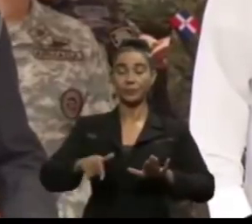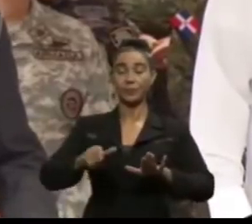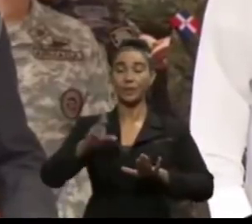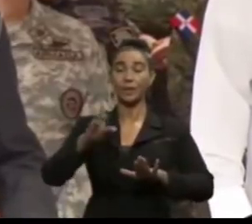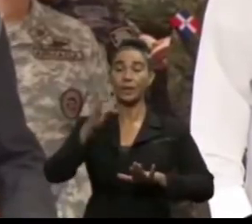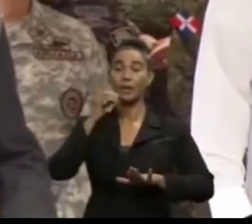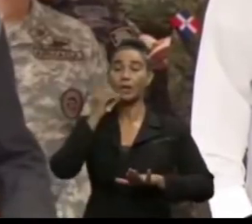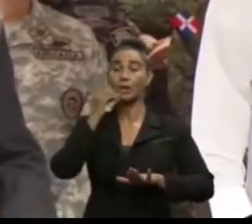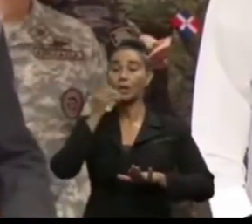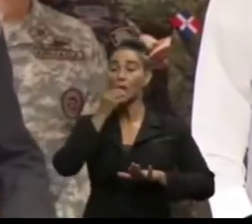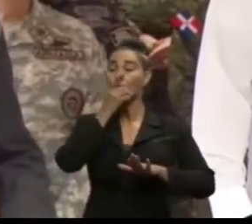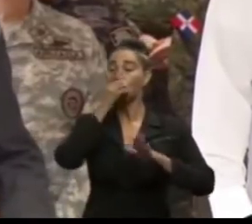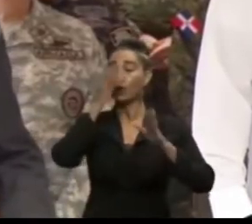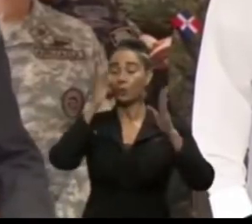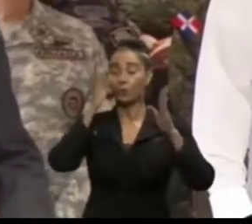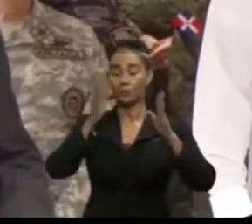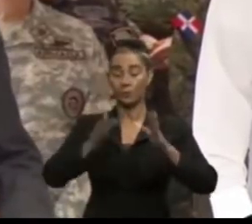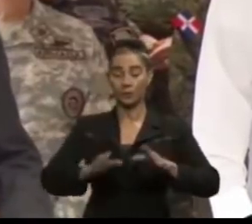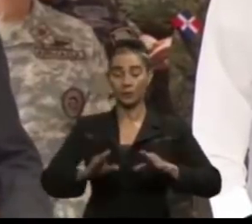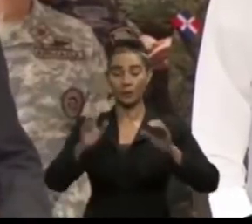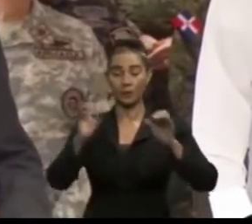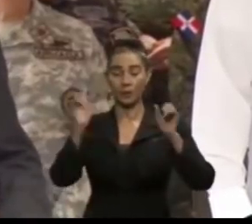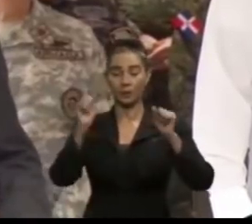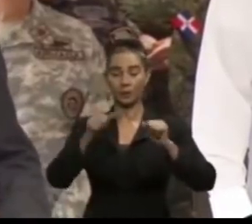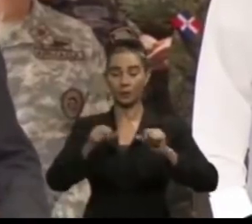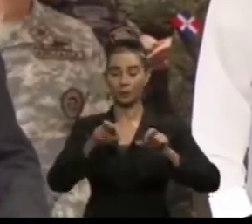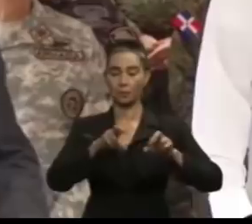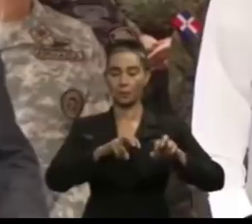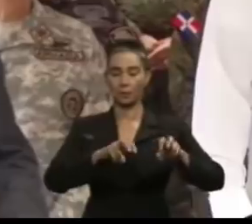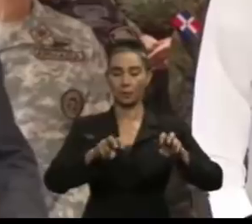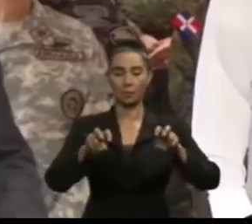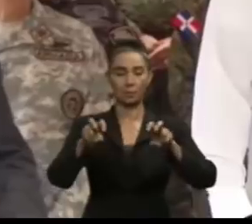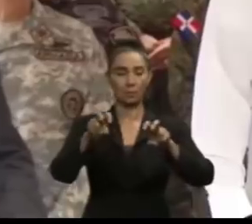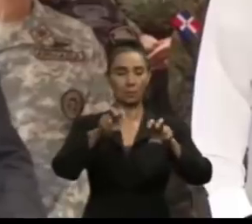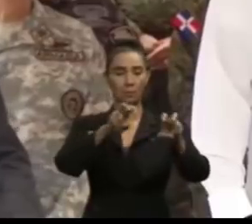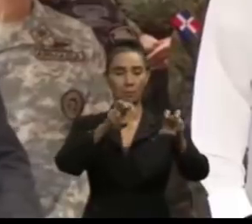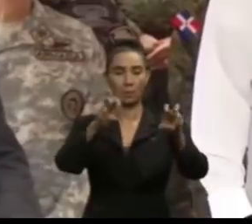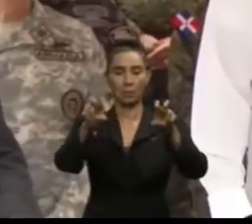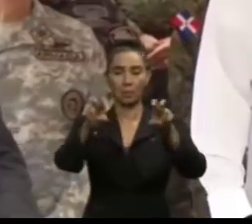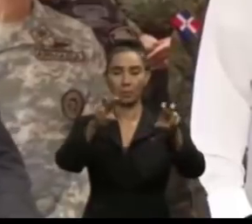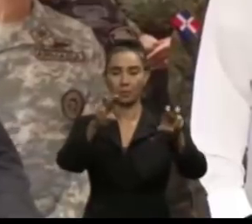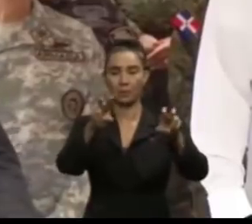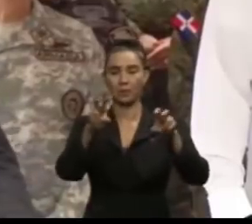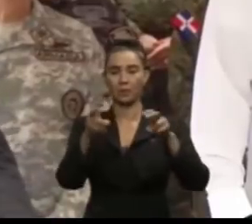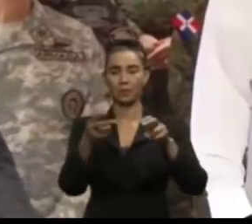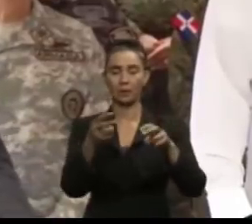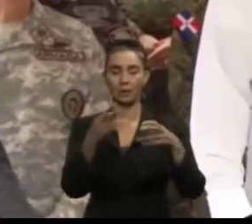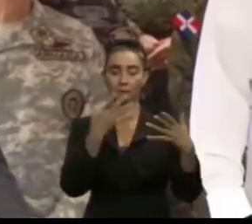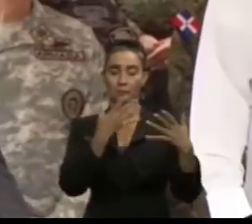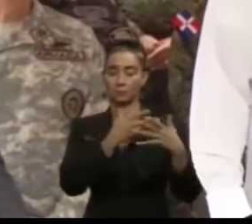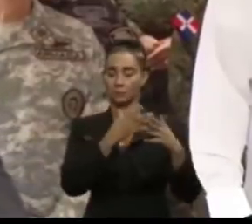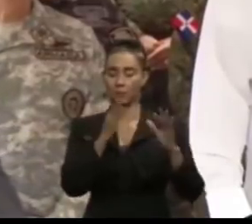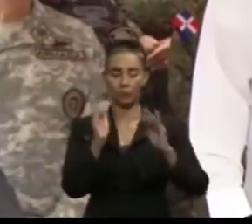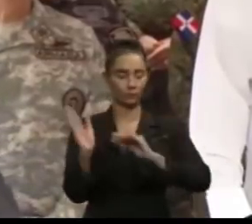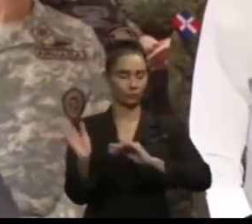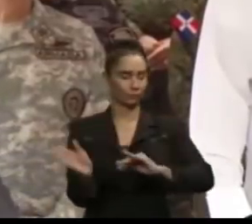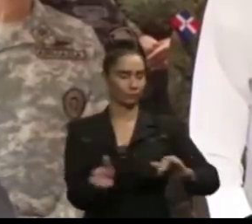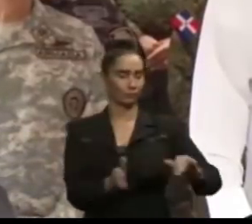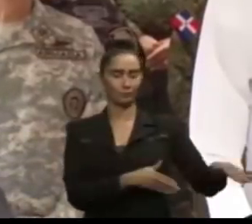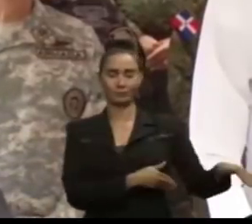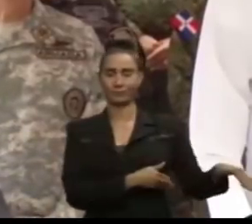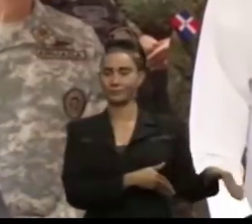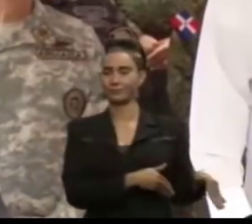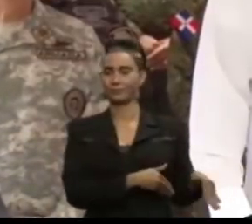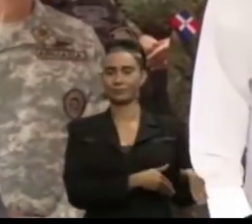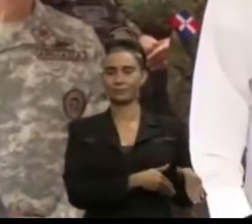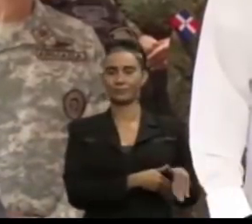ninguna circunstancia. Cuando ellos andan en la calle haciendo y deshaciendo no tienen que ver con nada, ellos van